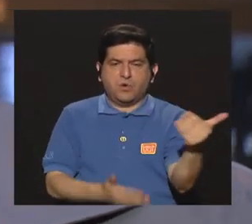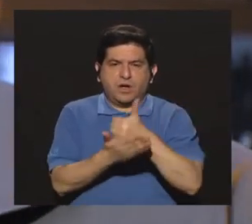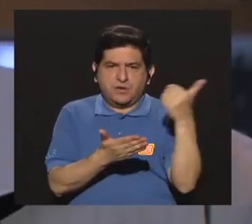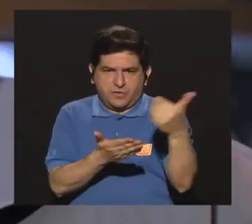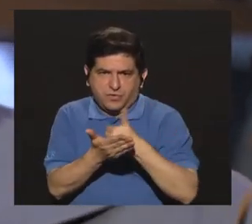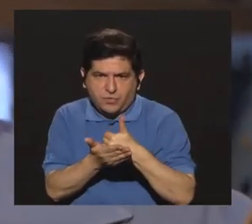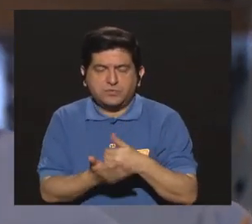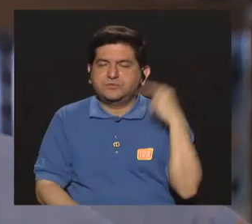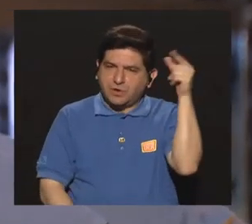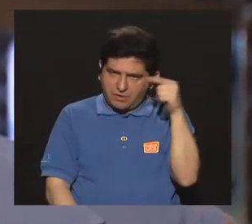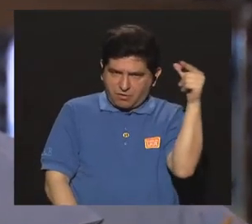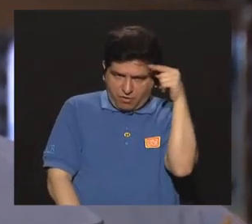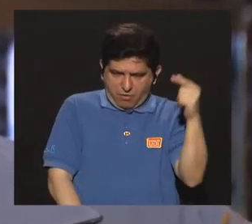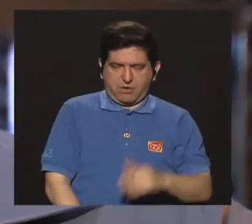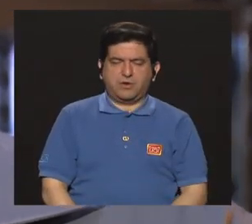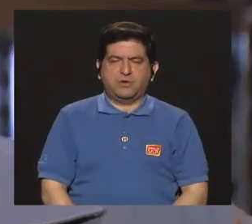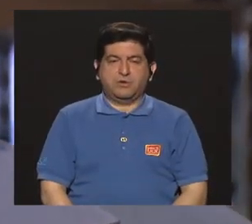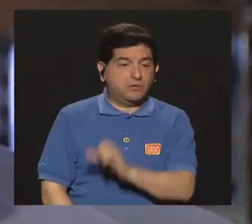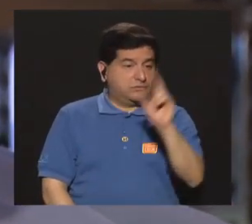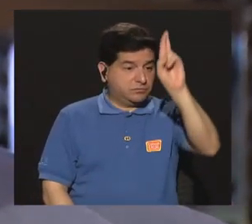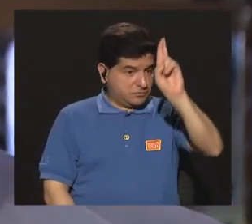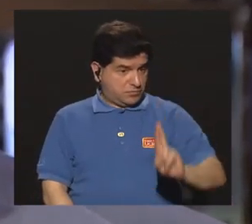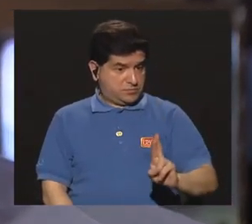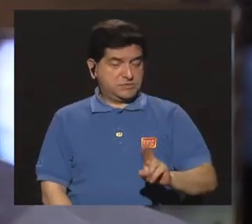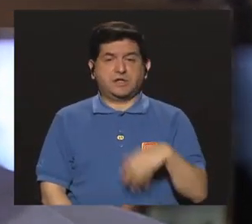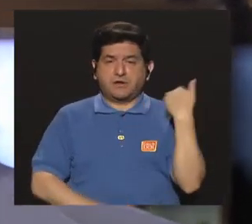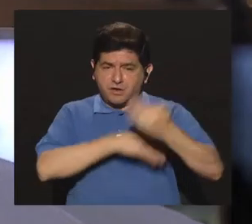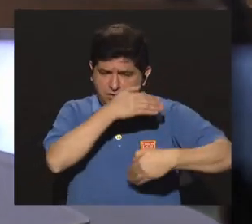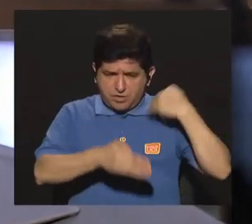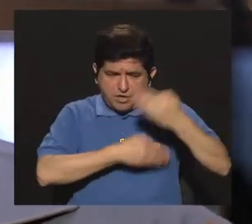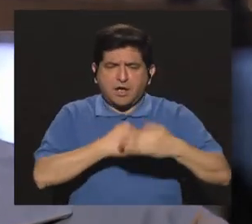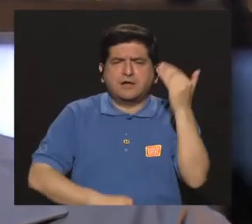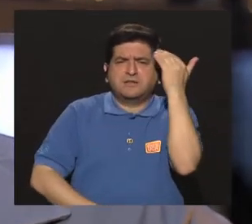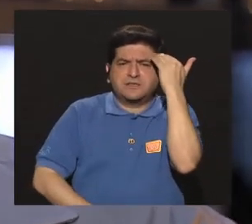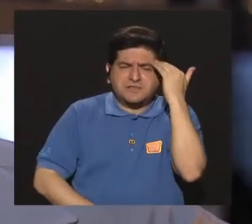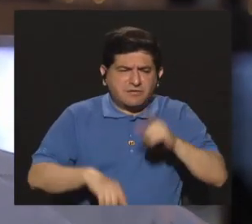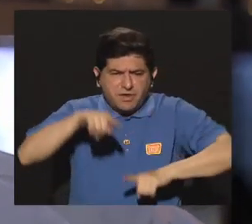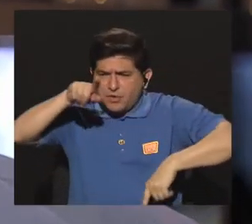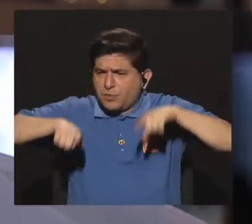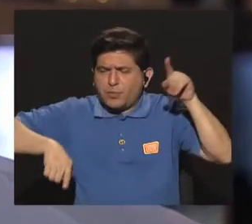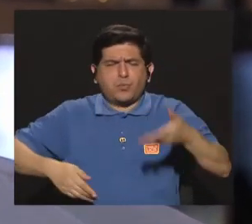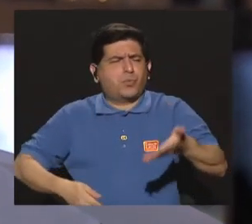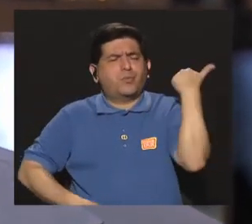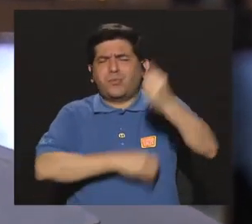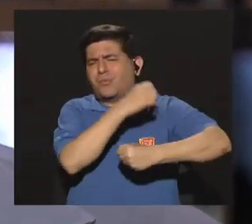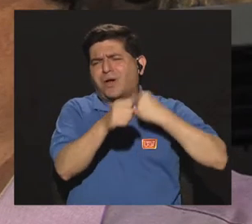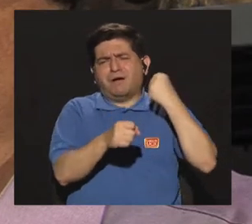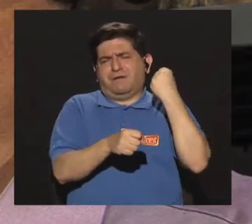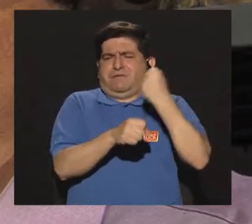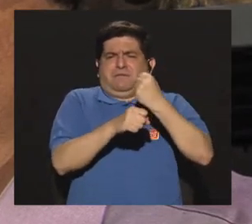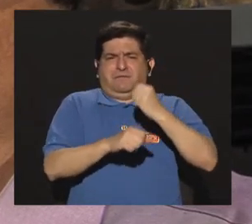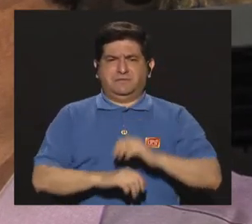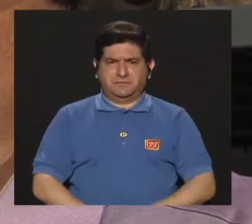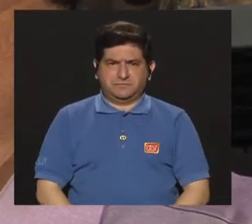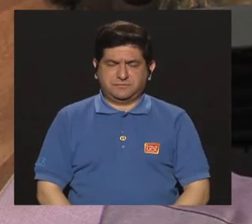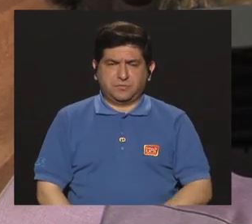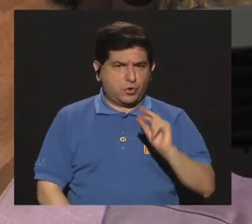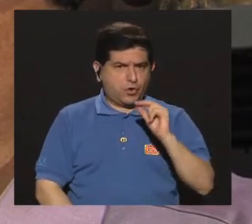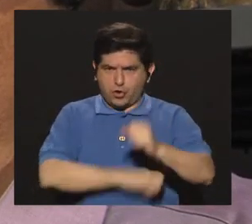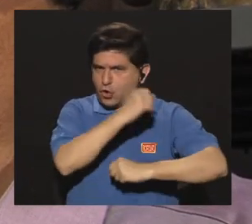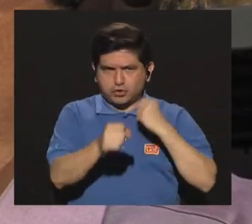que tiene no es muy lógico y costa rica entró en este proceso de conocer su diversidad hace muchísimos años no